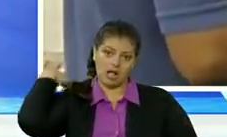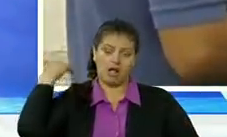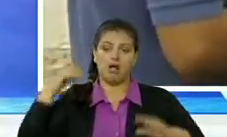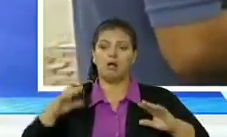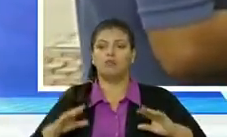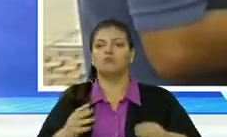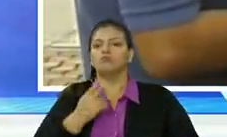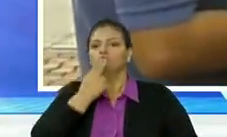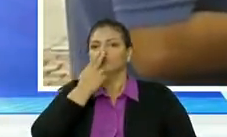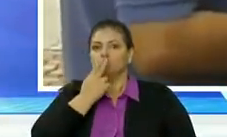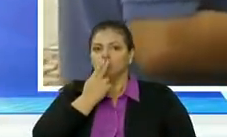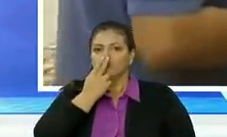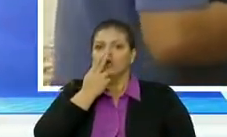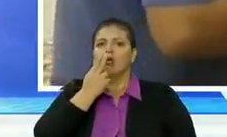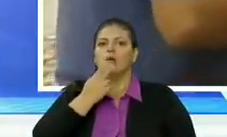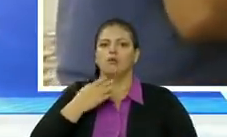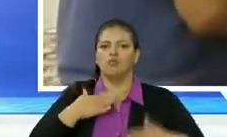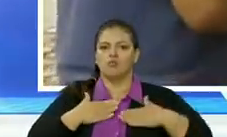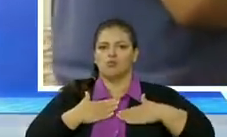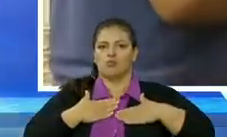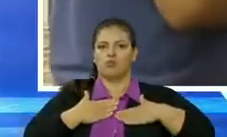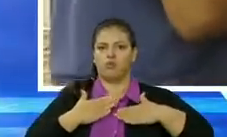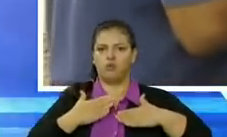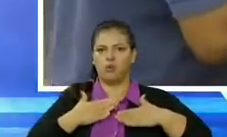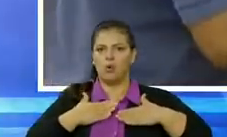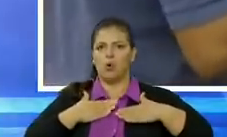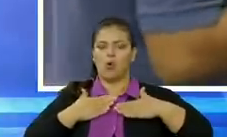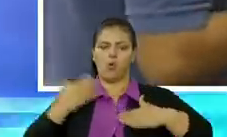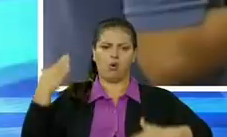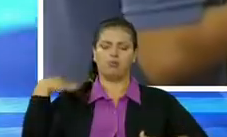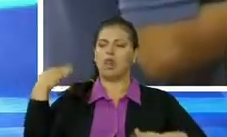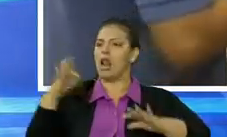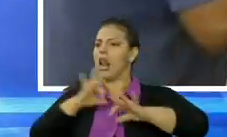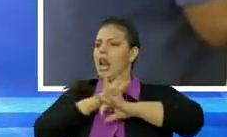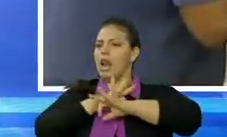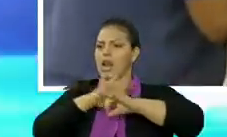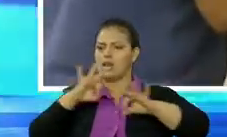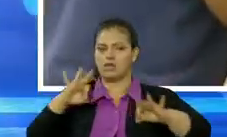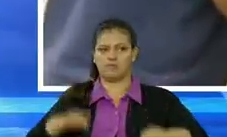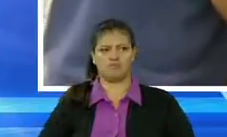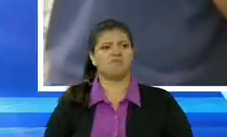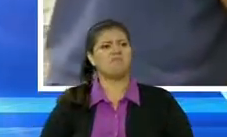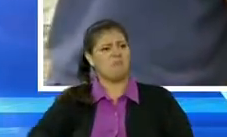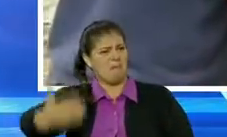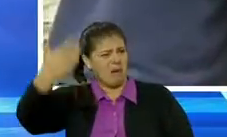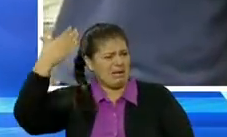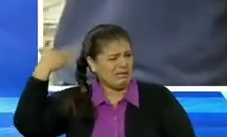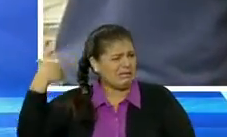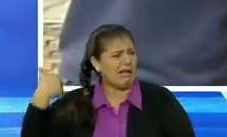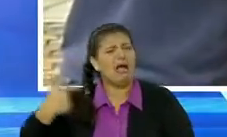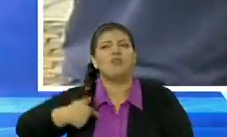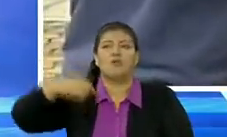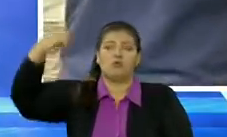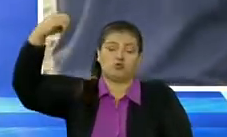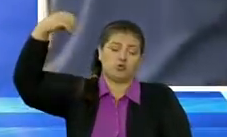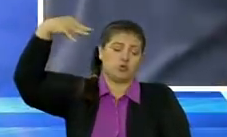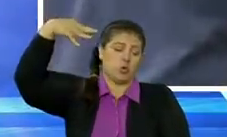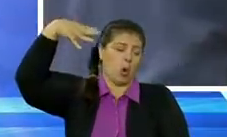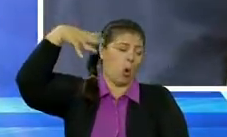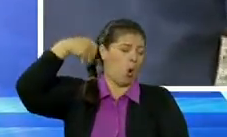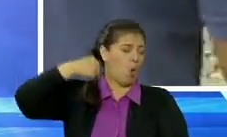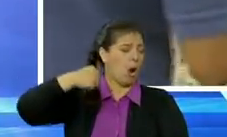decisión. Hasta tres cajetillas diarias. Yo era un fumador empedernido, con sol, no solote. Yo andaba con tabaco en la